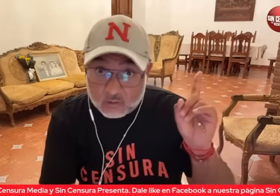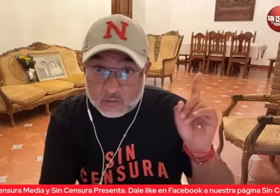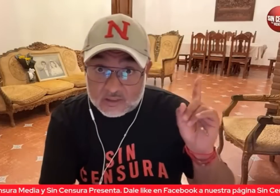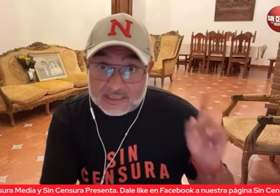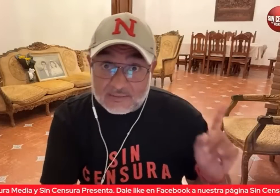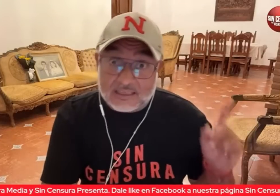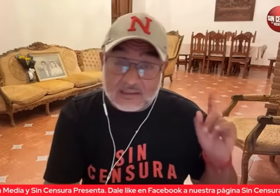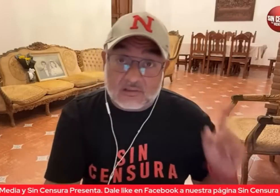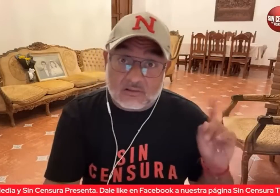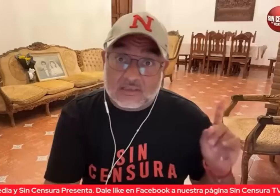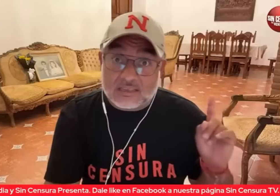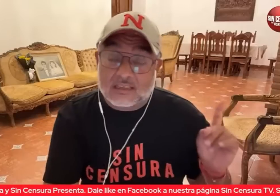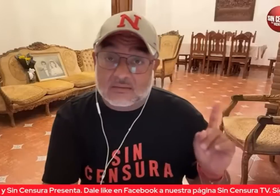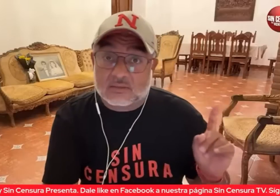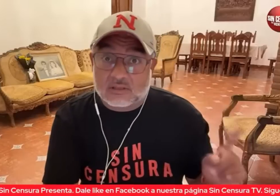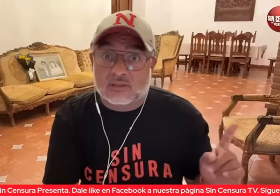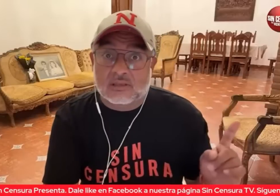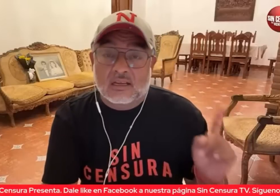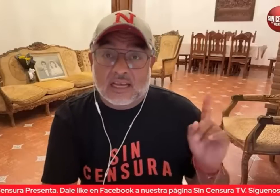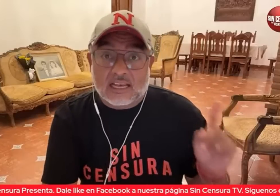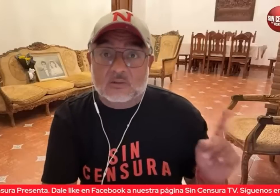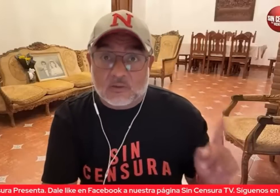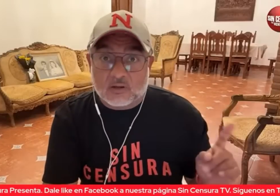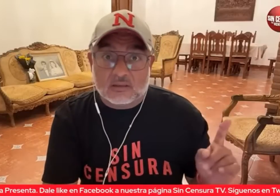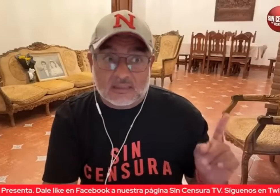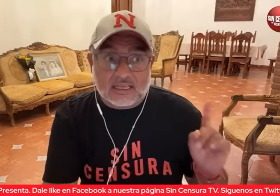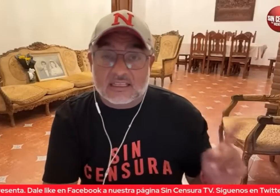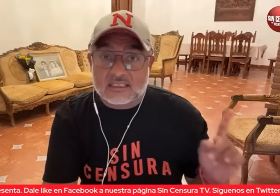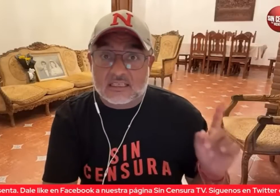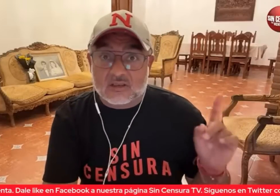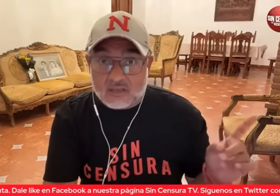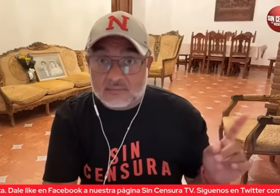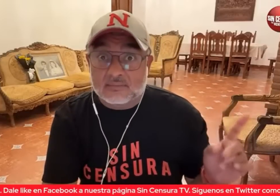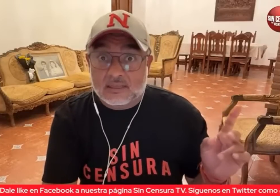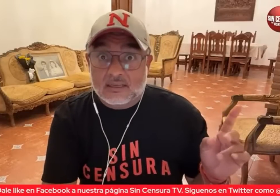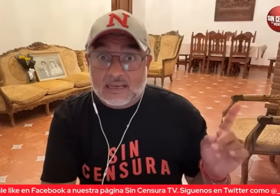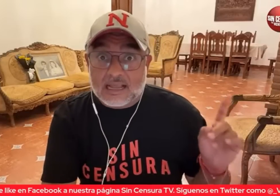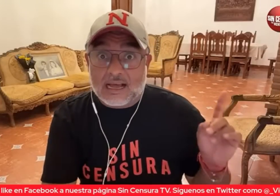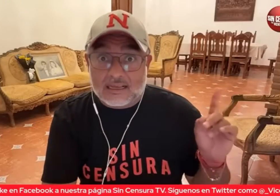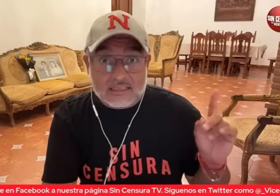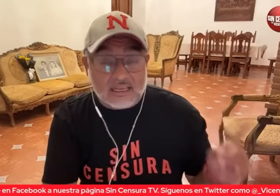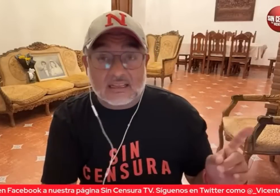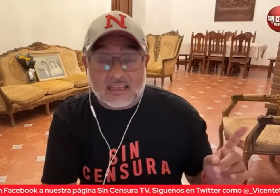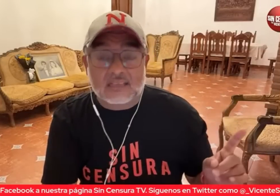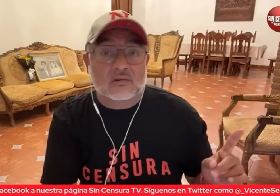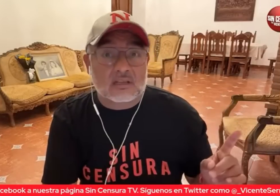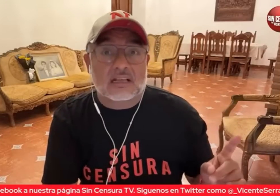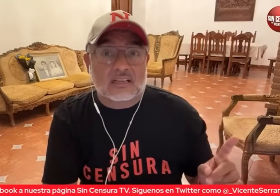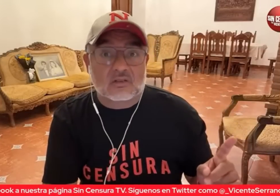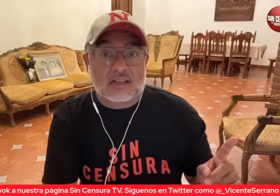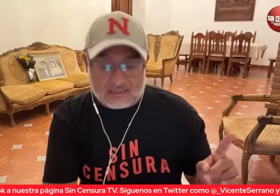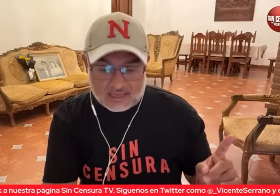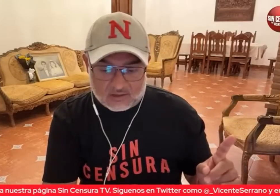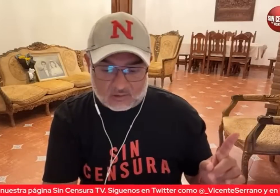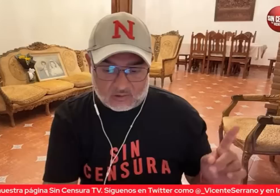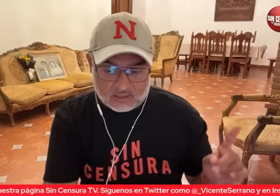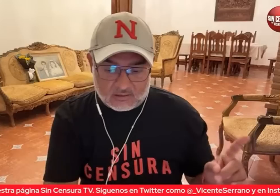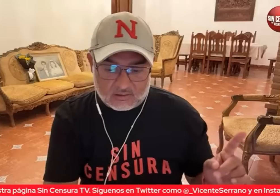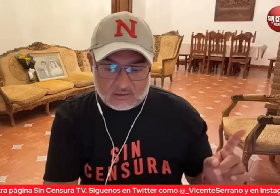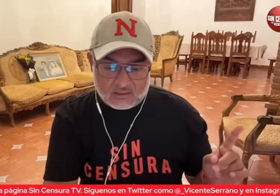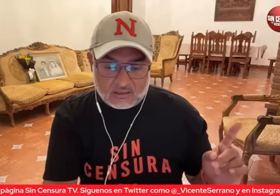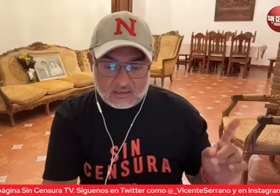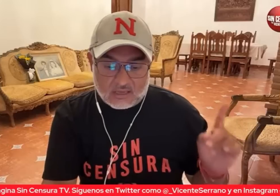YouTube nos está metiendo en nuestra transmisión el spot de Christy Noah la secretaria de Seguridad Nacional de